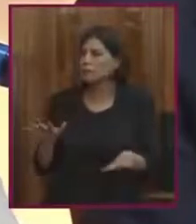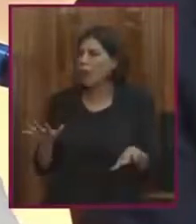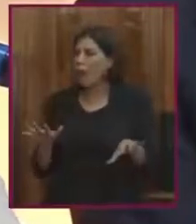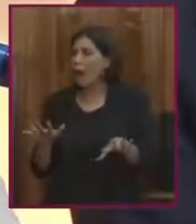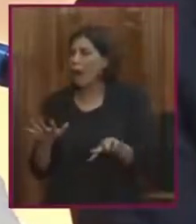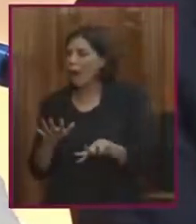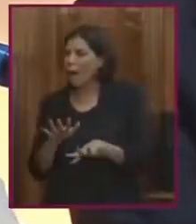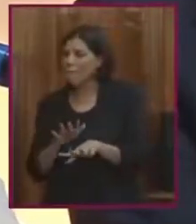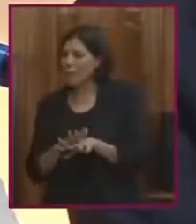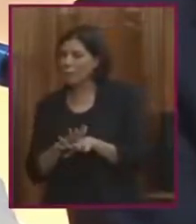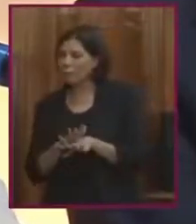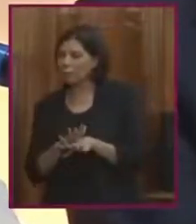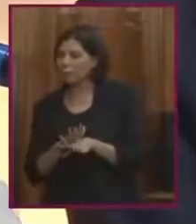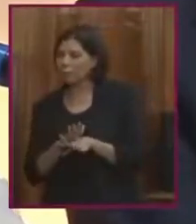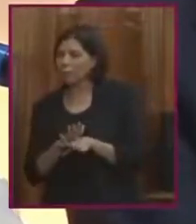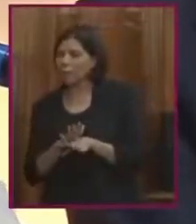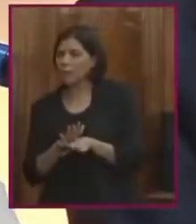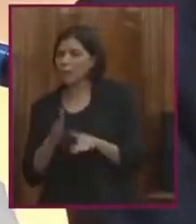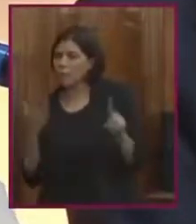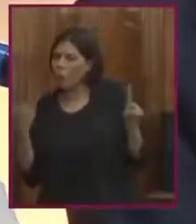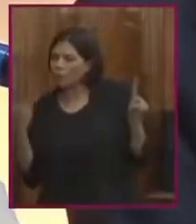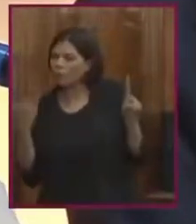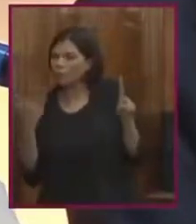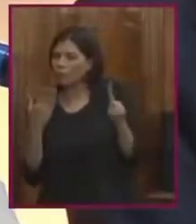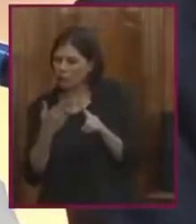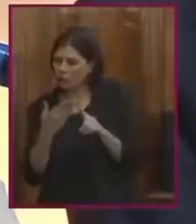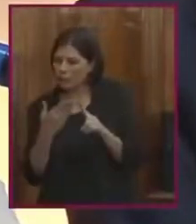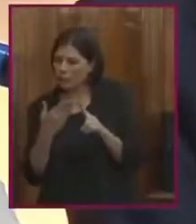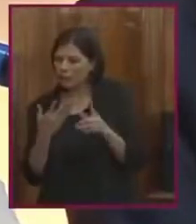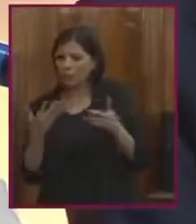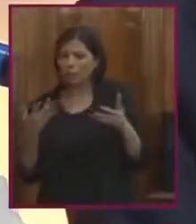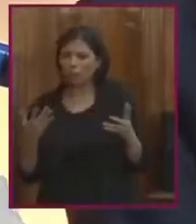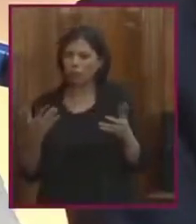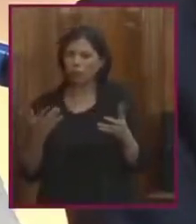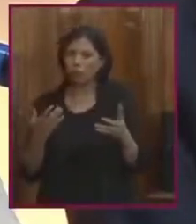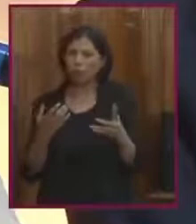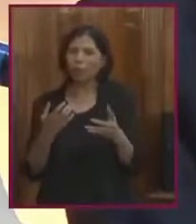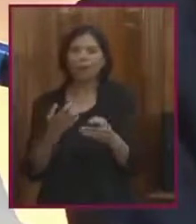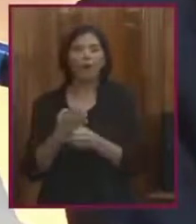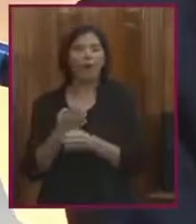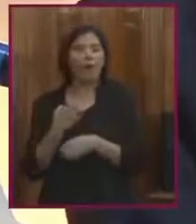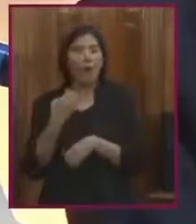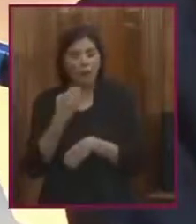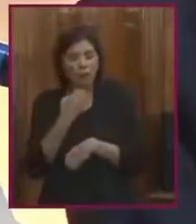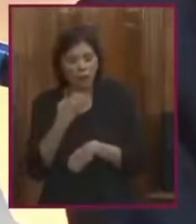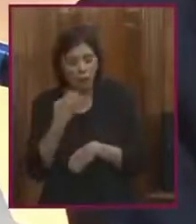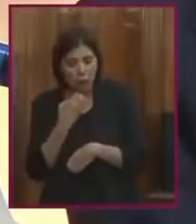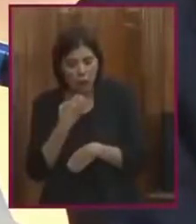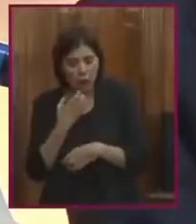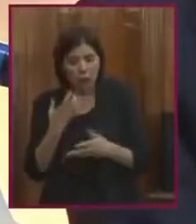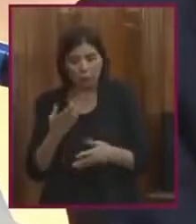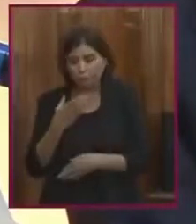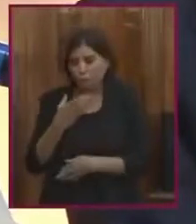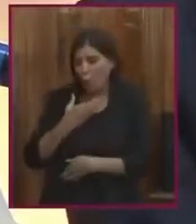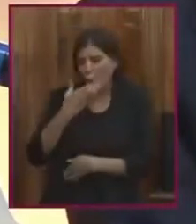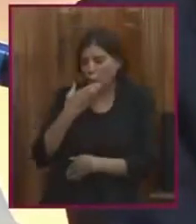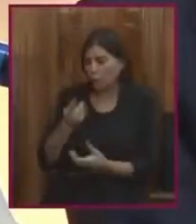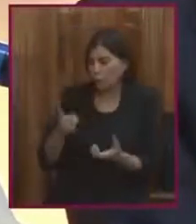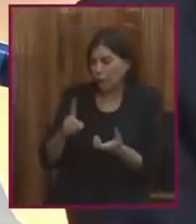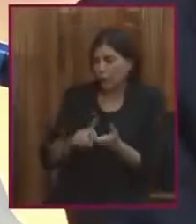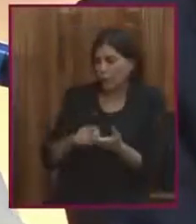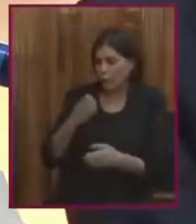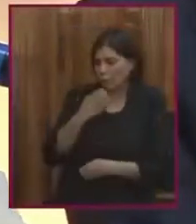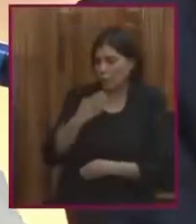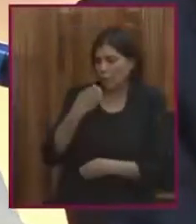referente académico, en un elemento, podríamos decir, ritual en las escuelas, de que somos